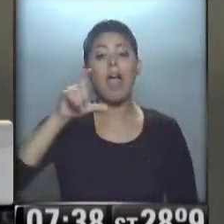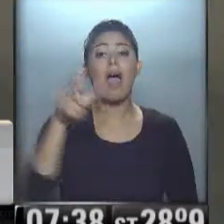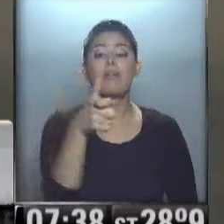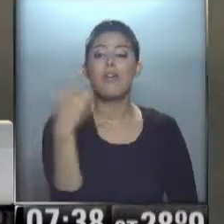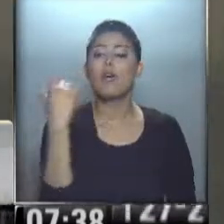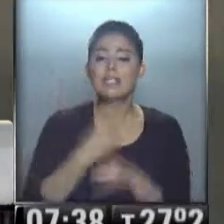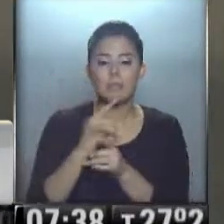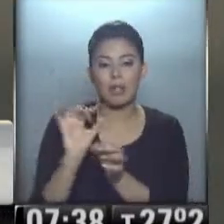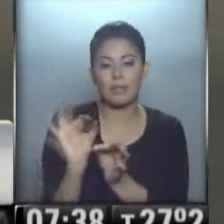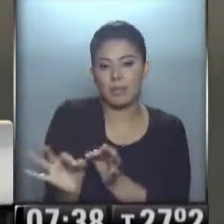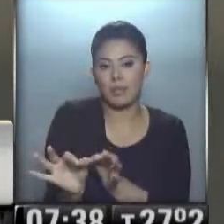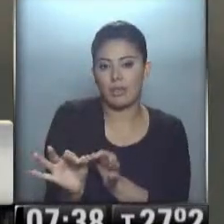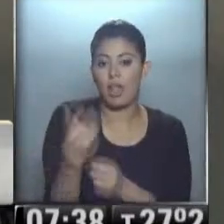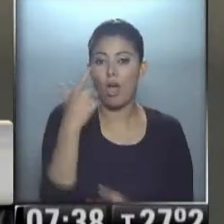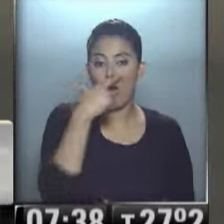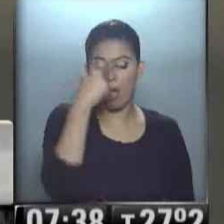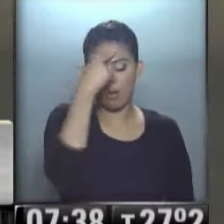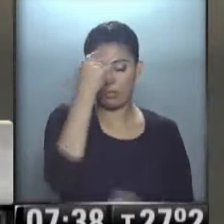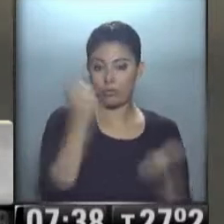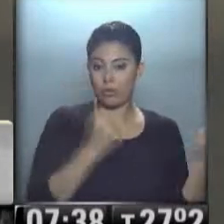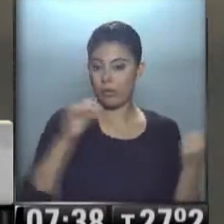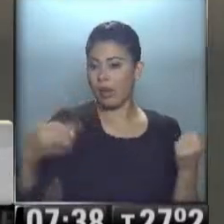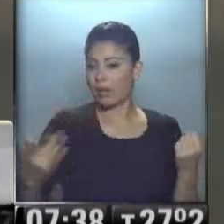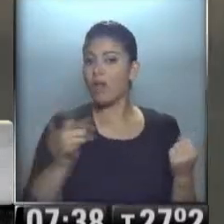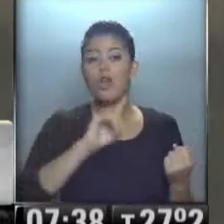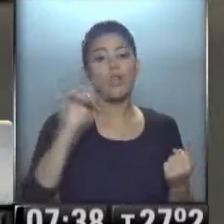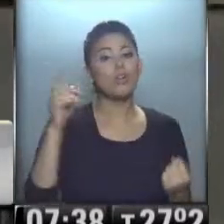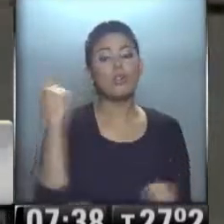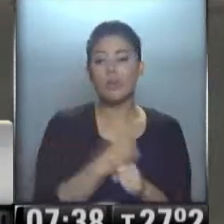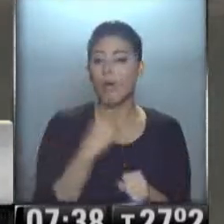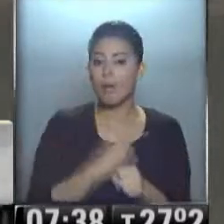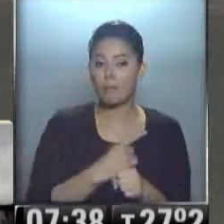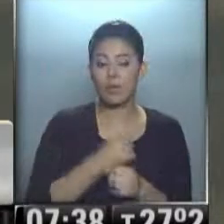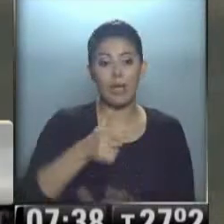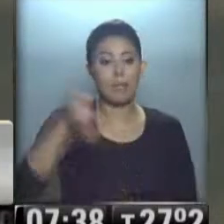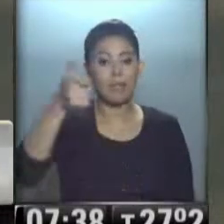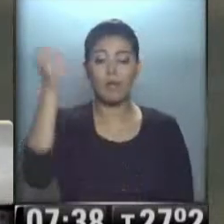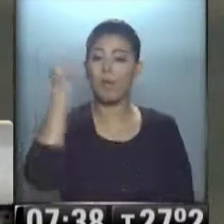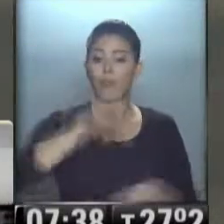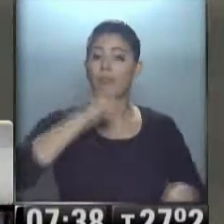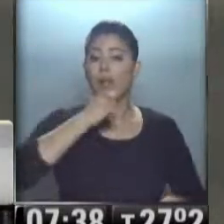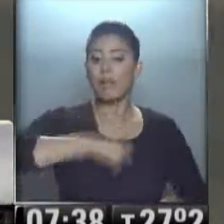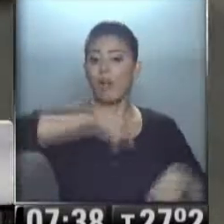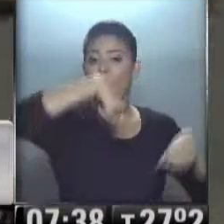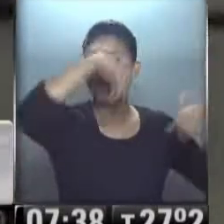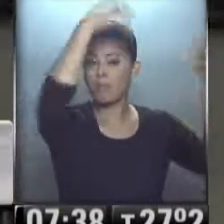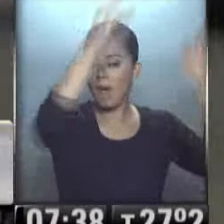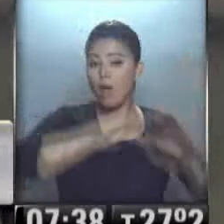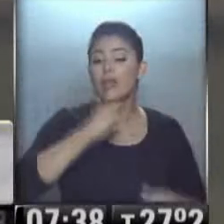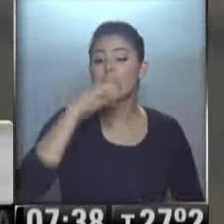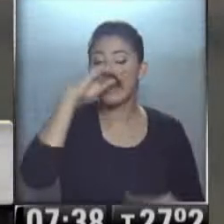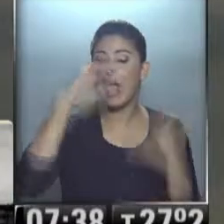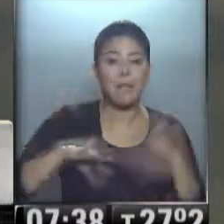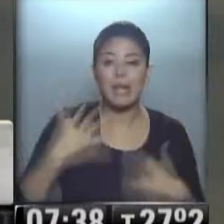mano del conductor en el habitáculo no debe llevarse el matafuego en el baúl por ejemplo porque ante una